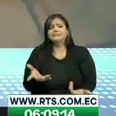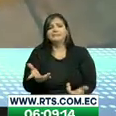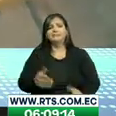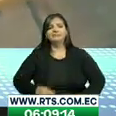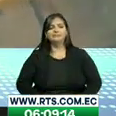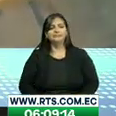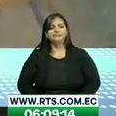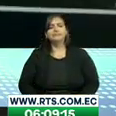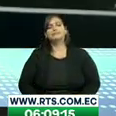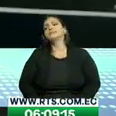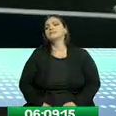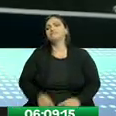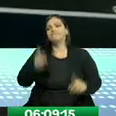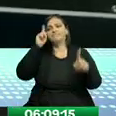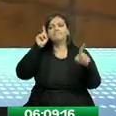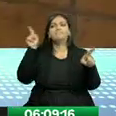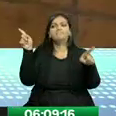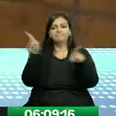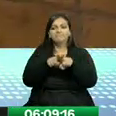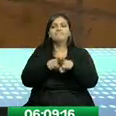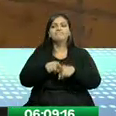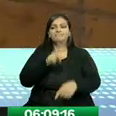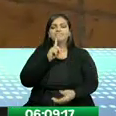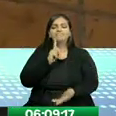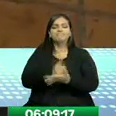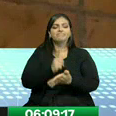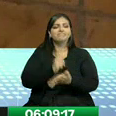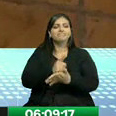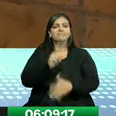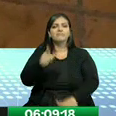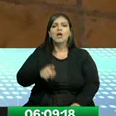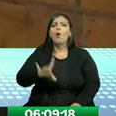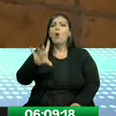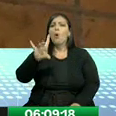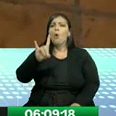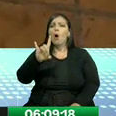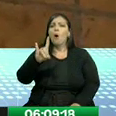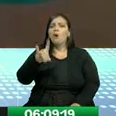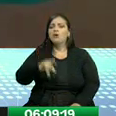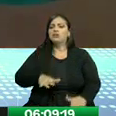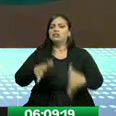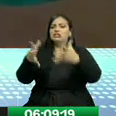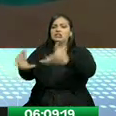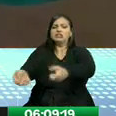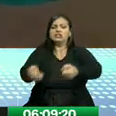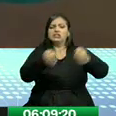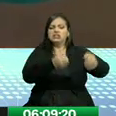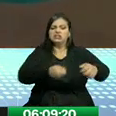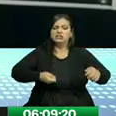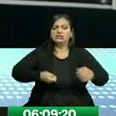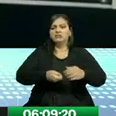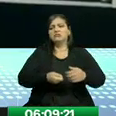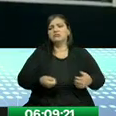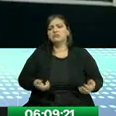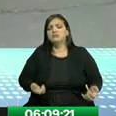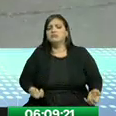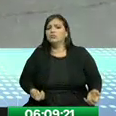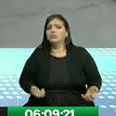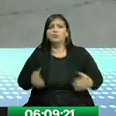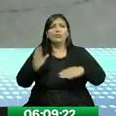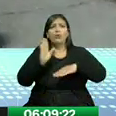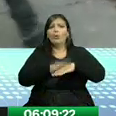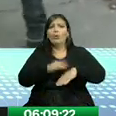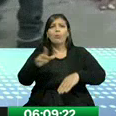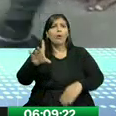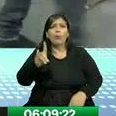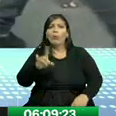acuerdo, no es la culpa del animal, porque en muchos casos inclusive hasta sacrifican a estos animales. Sí. Es quien los va